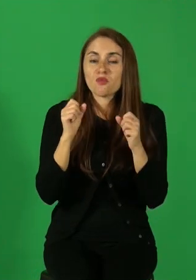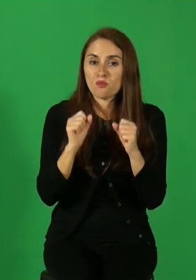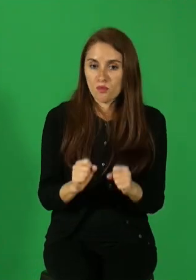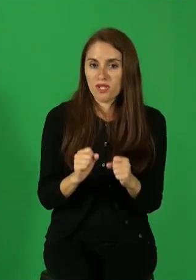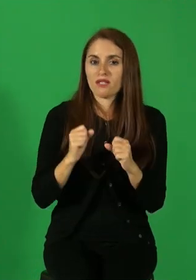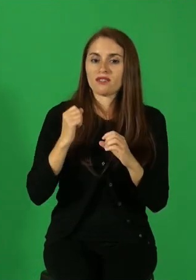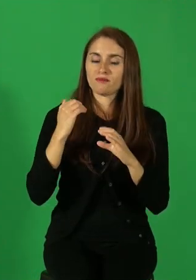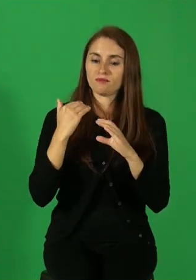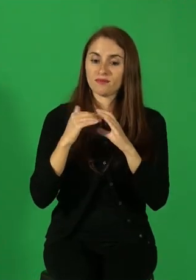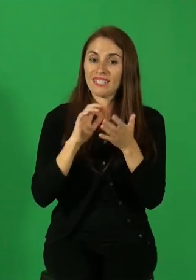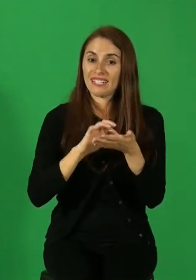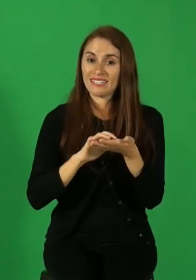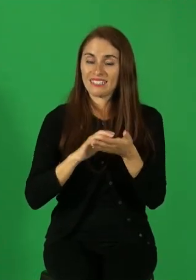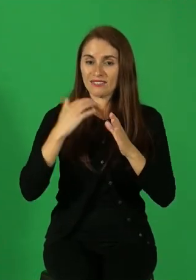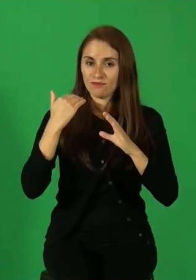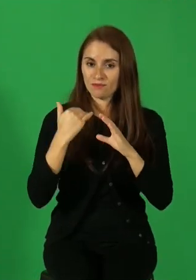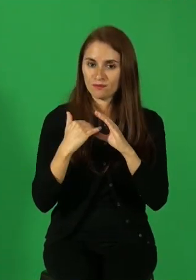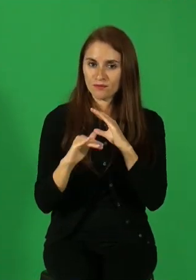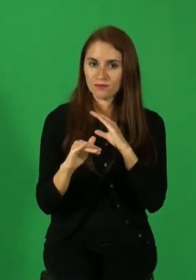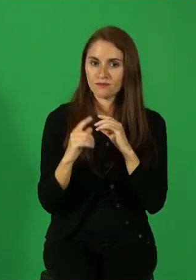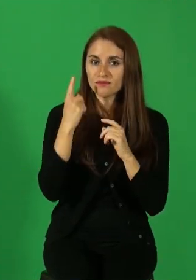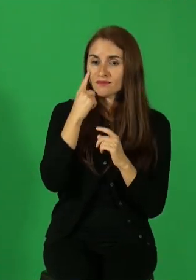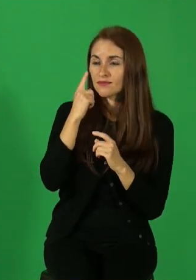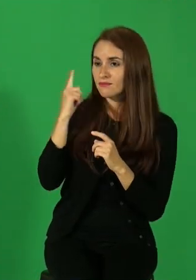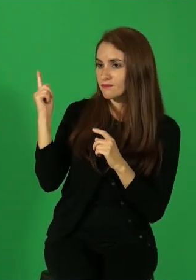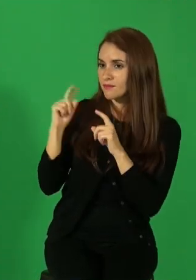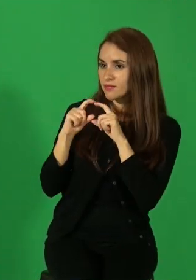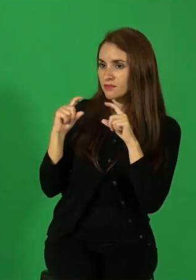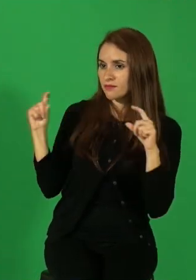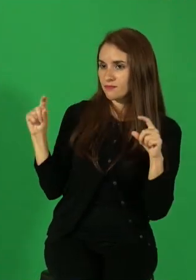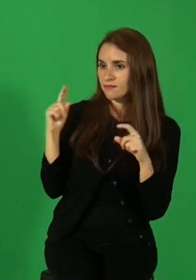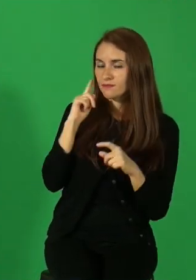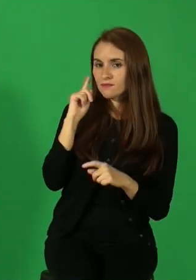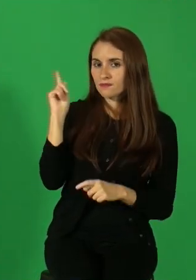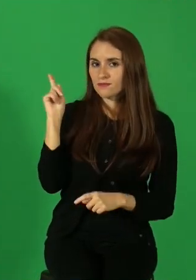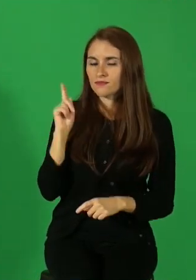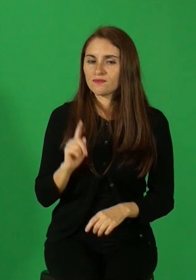en consultarme a través del siguiente enlace: